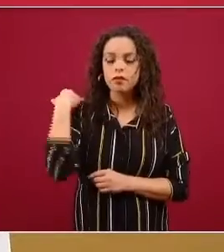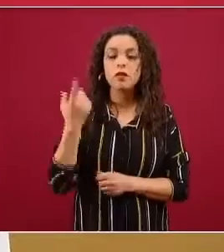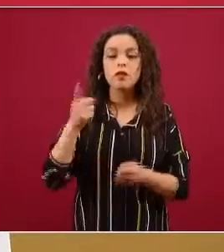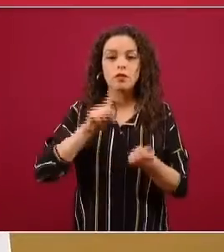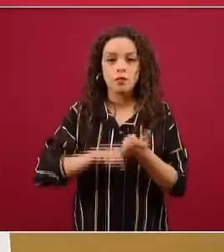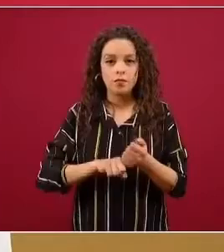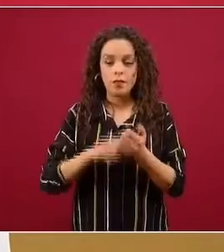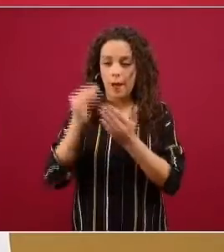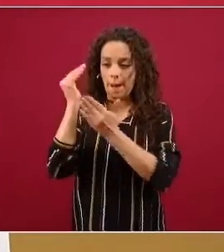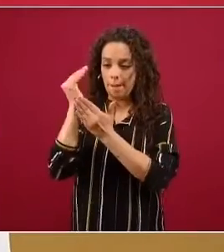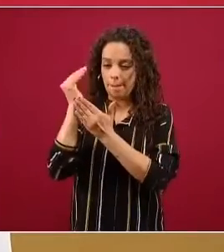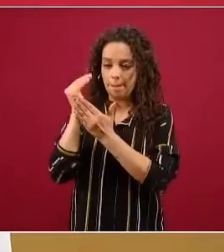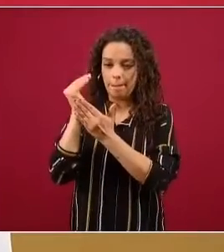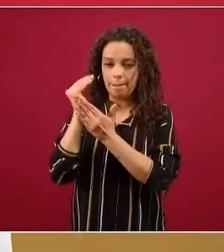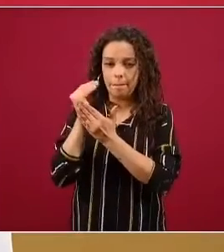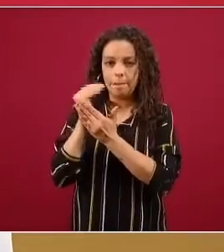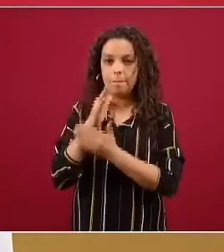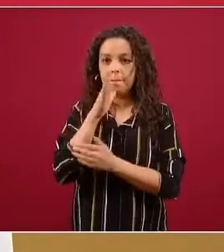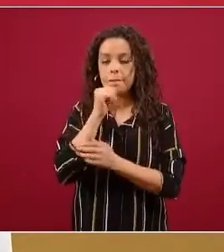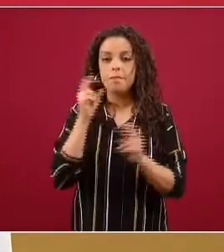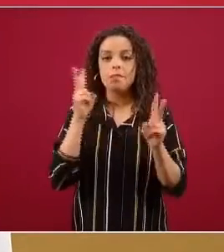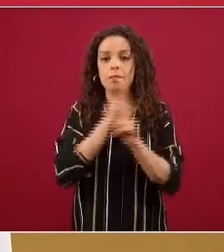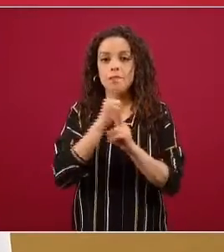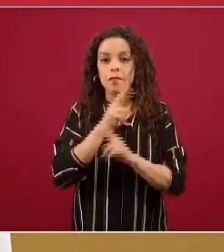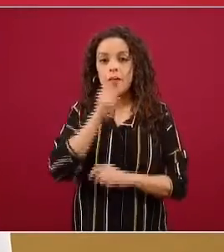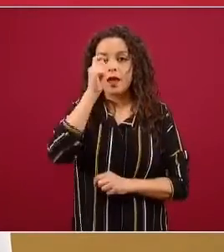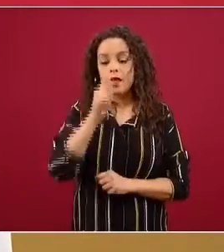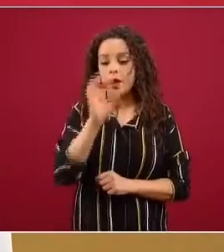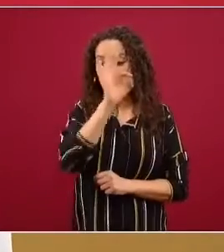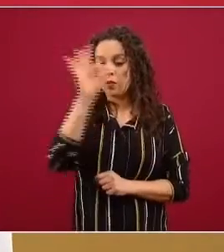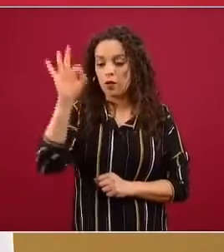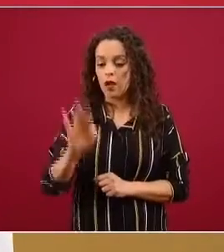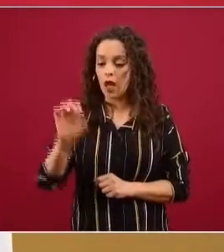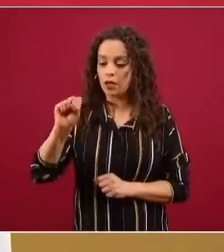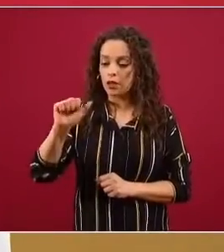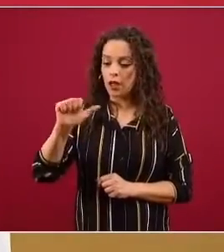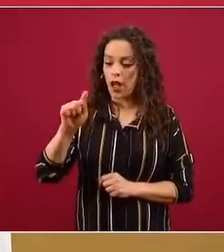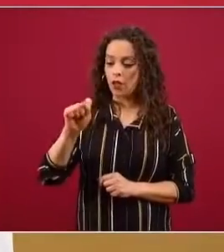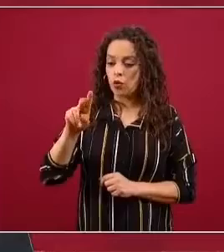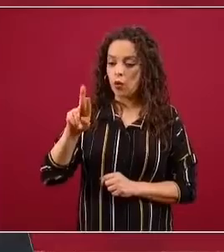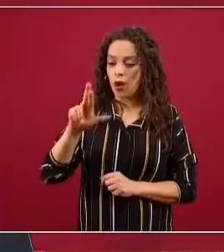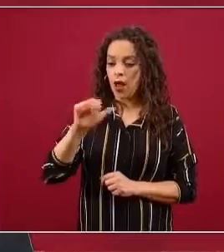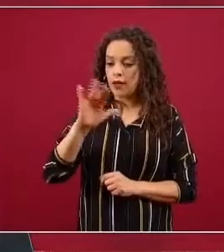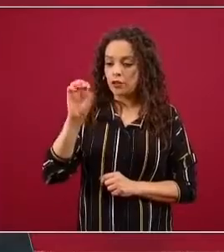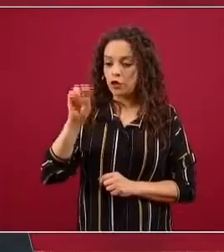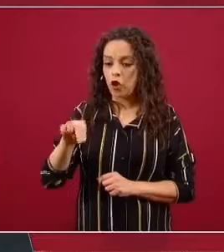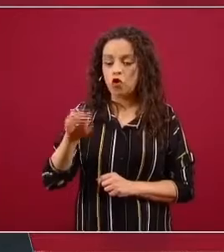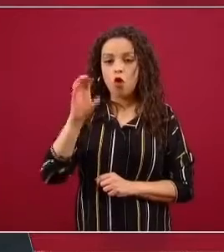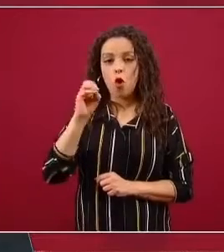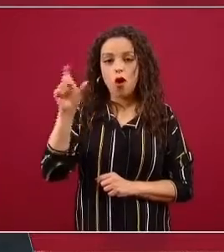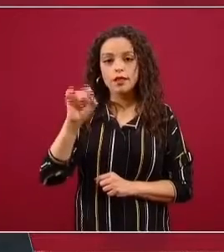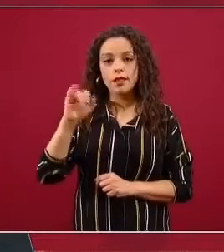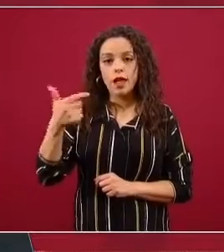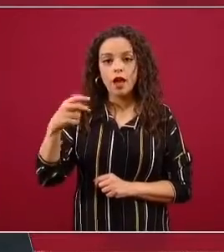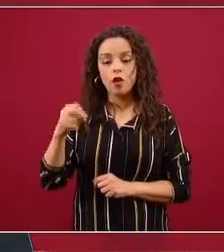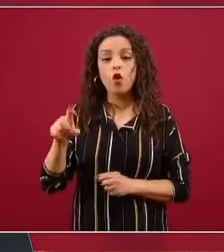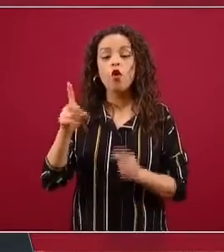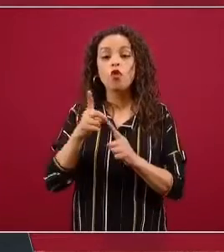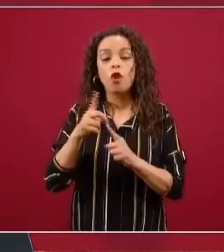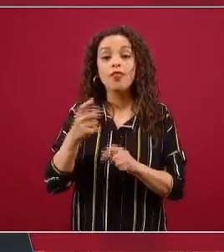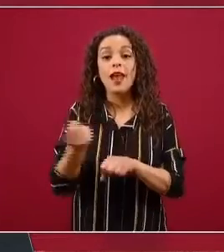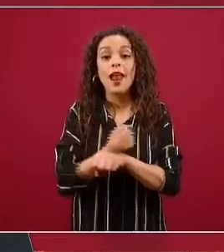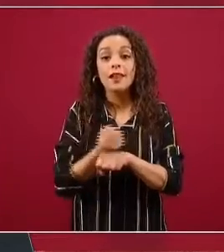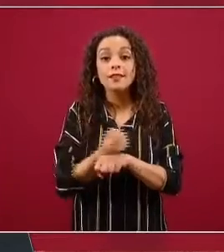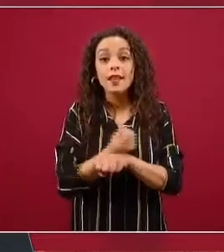del porcentaje de oxigenación, el porcentaje de saturación de oxígeno en la sangre, empieza a dañar a los órganos por falta